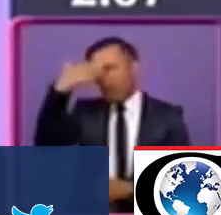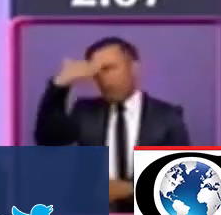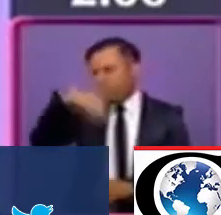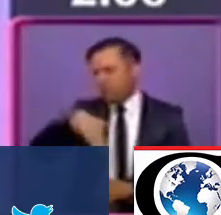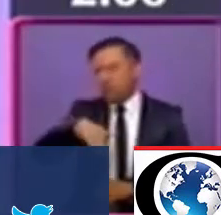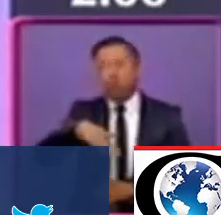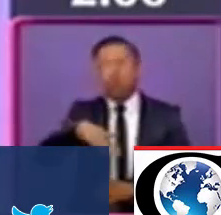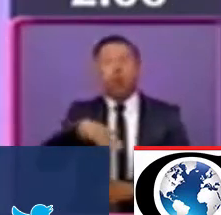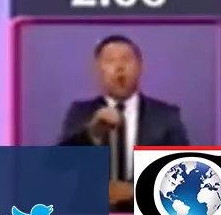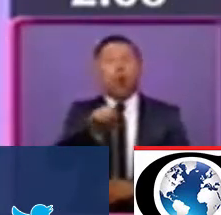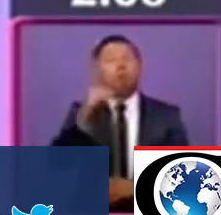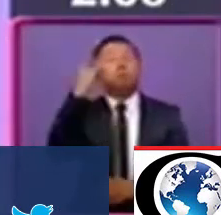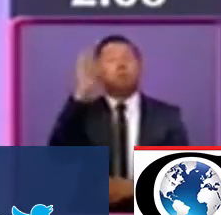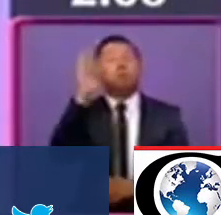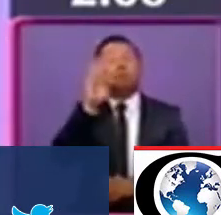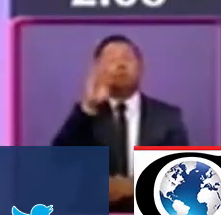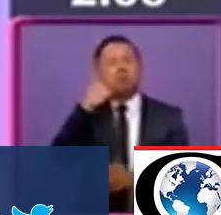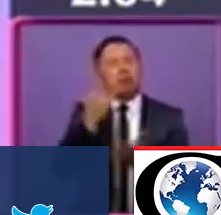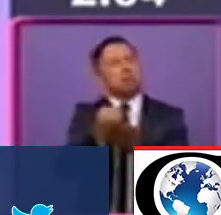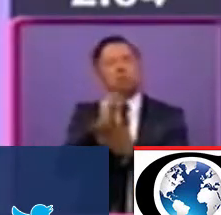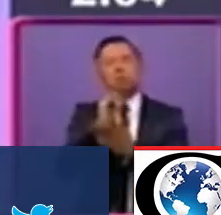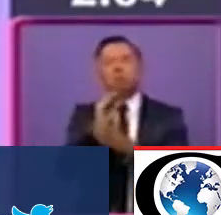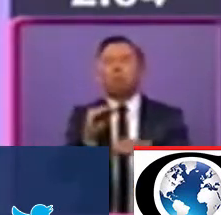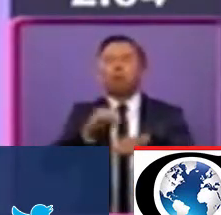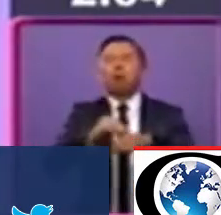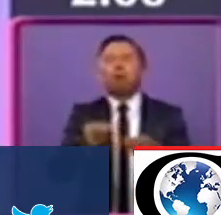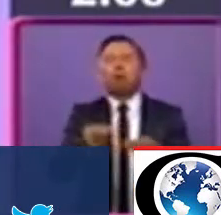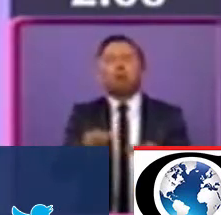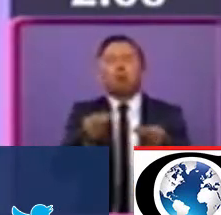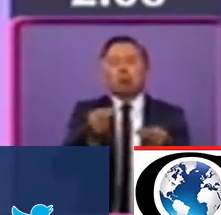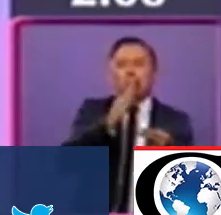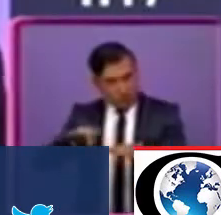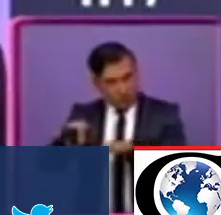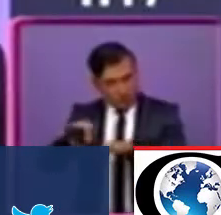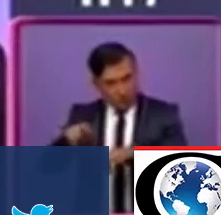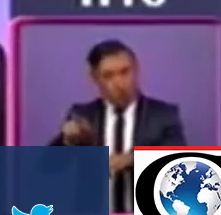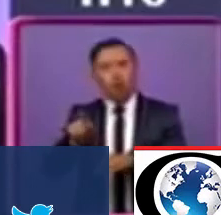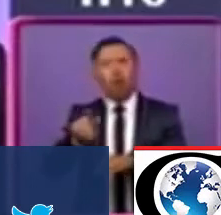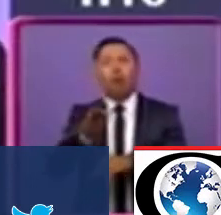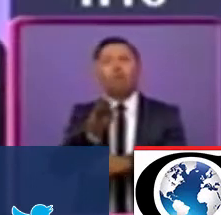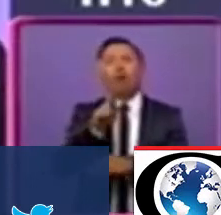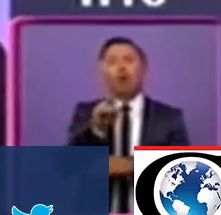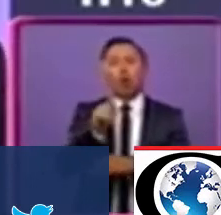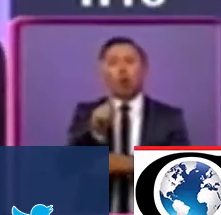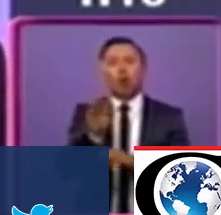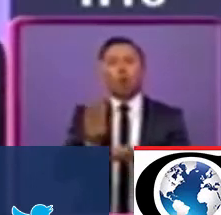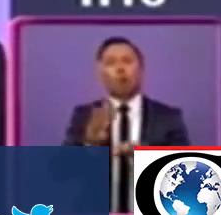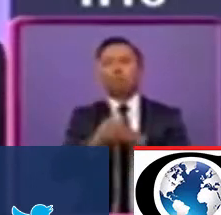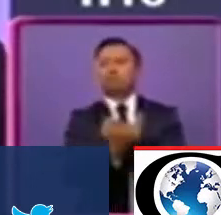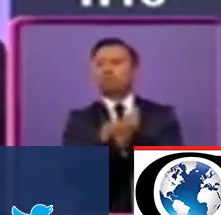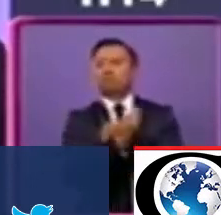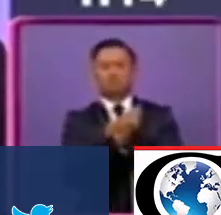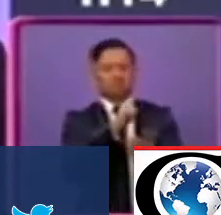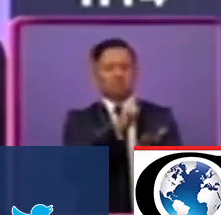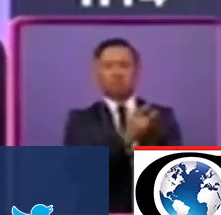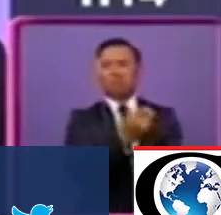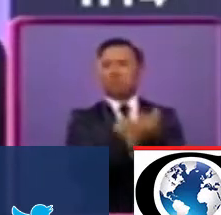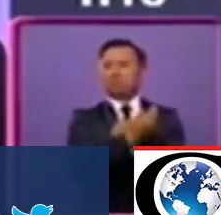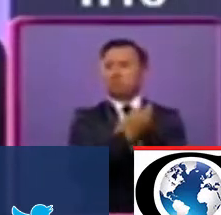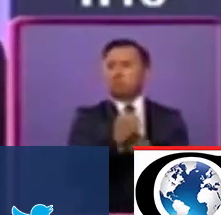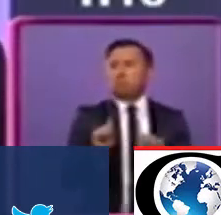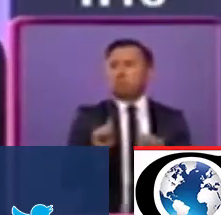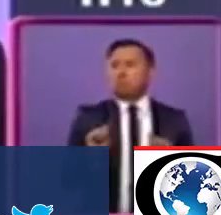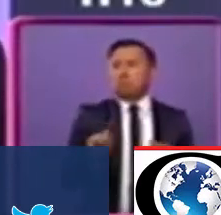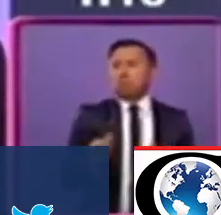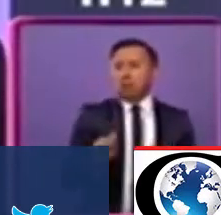por las tierras de los Atlacomulco, Eduardo, llevando sus propuestas a todos allá. Y bueno, pues así se han dado las cosas